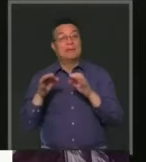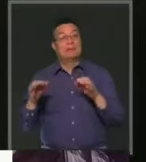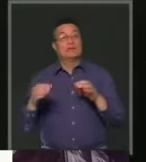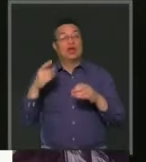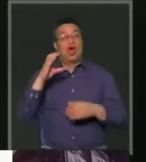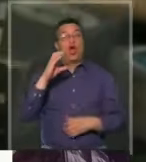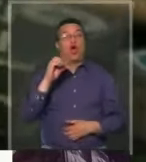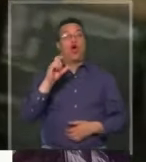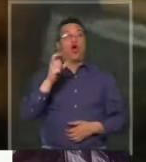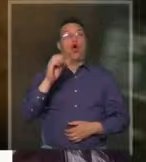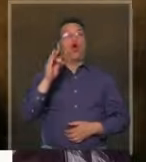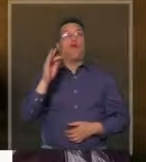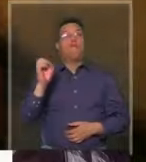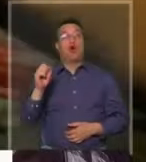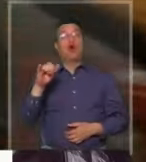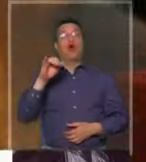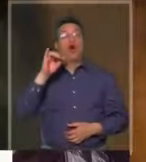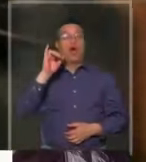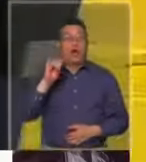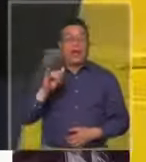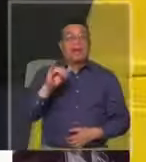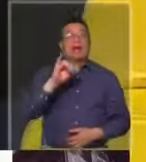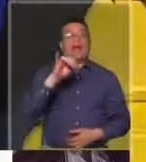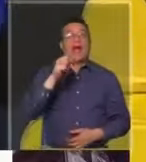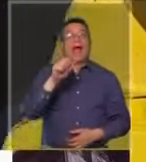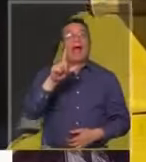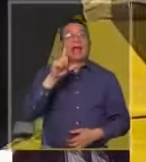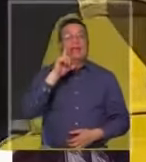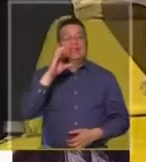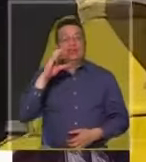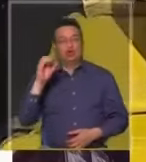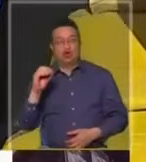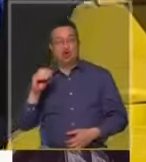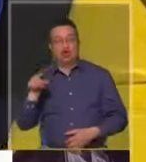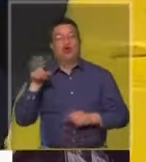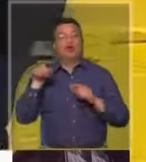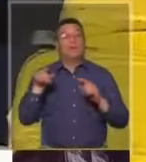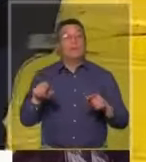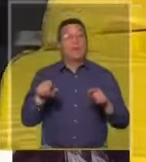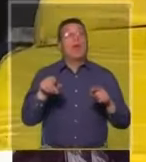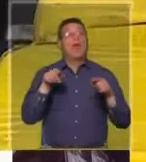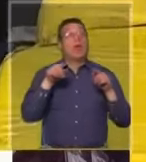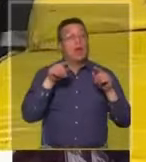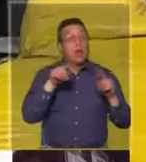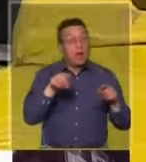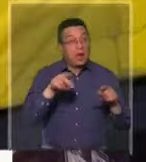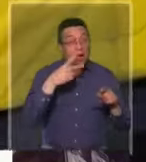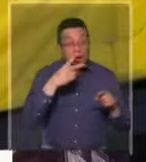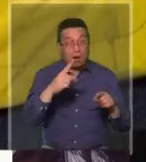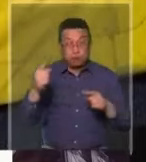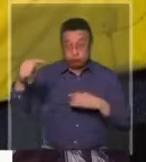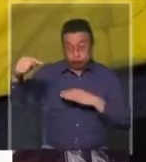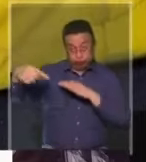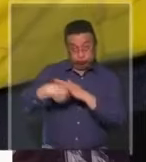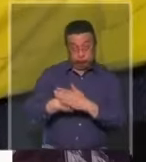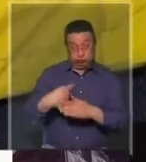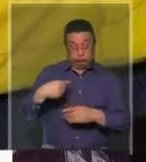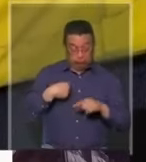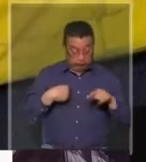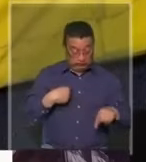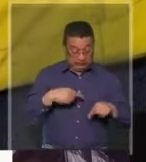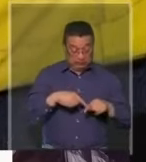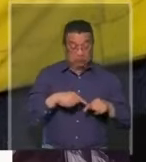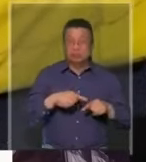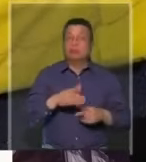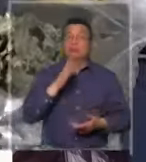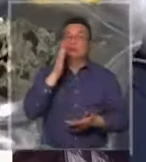Golfo y a Jalisco Nueva Generación el delfín sería una señal para indicar que Quien se meta con este tipo de cargamentos deberá